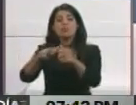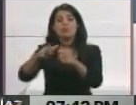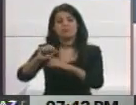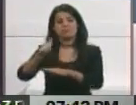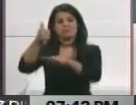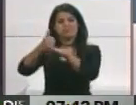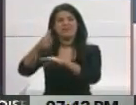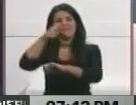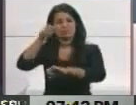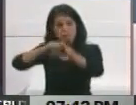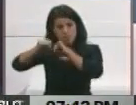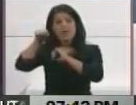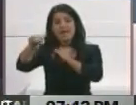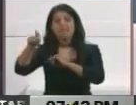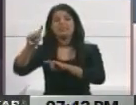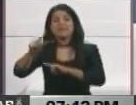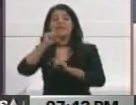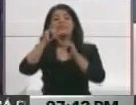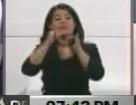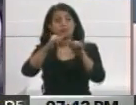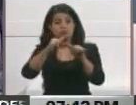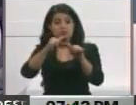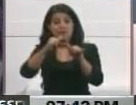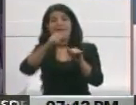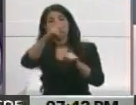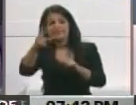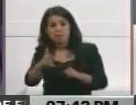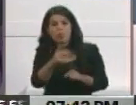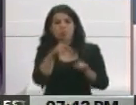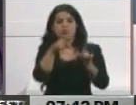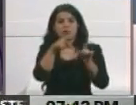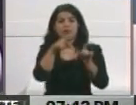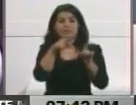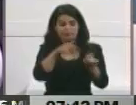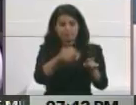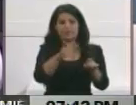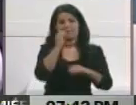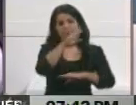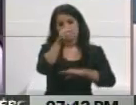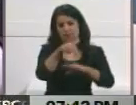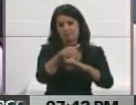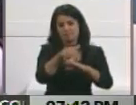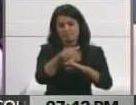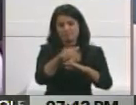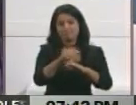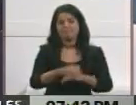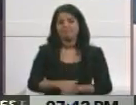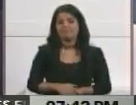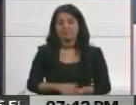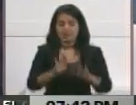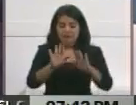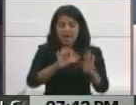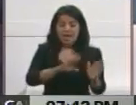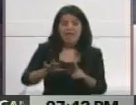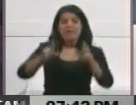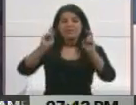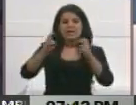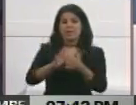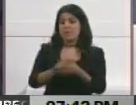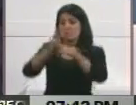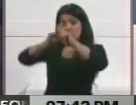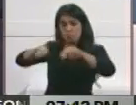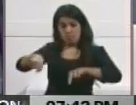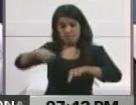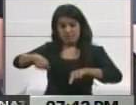abandono constitucional del cargo o con el procedimiento de destitución presidencial son competencias